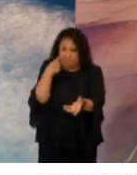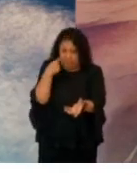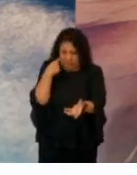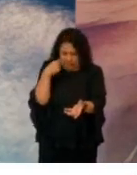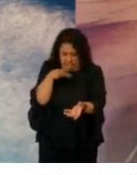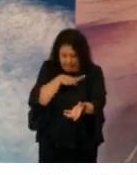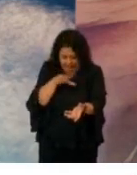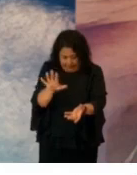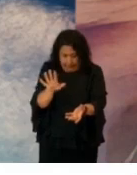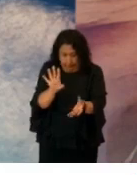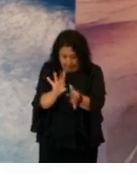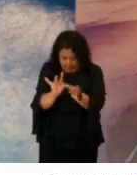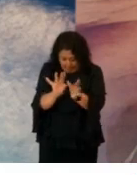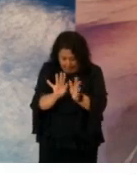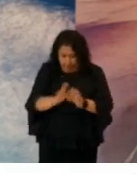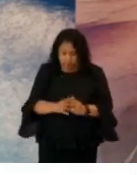general,